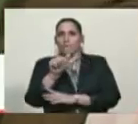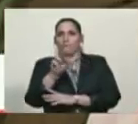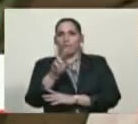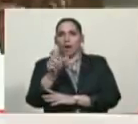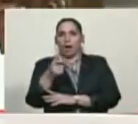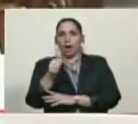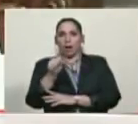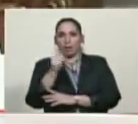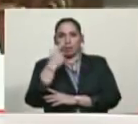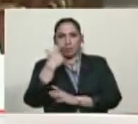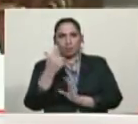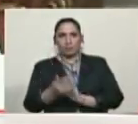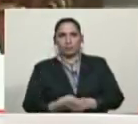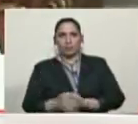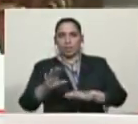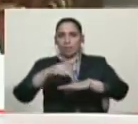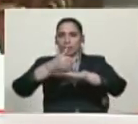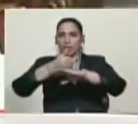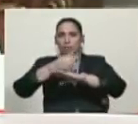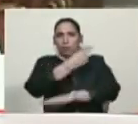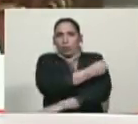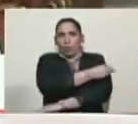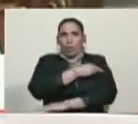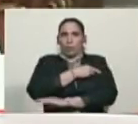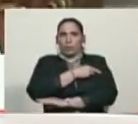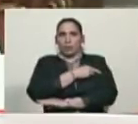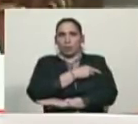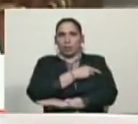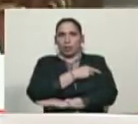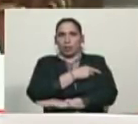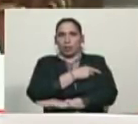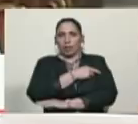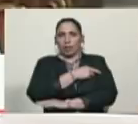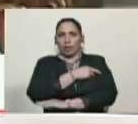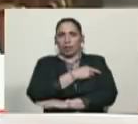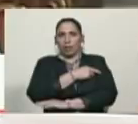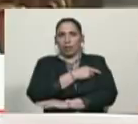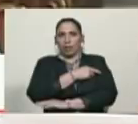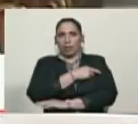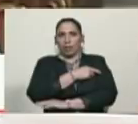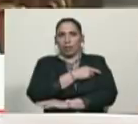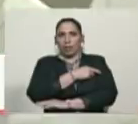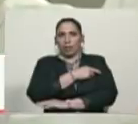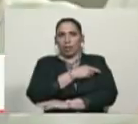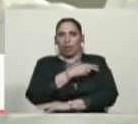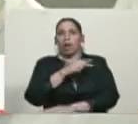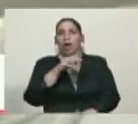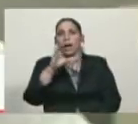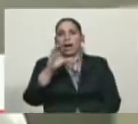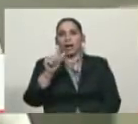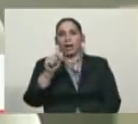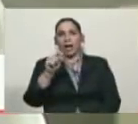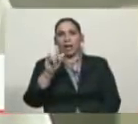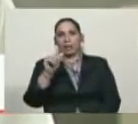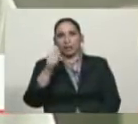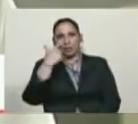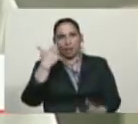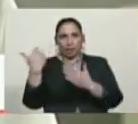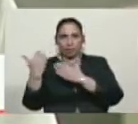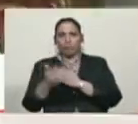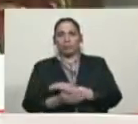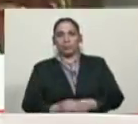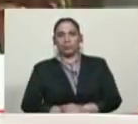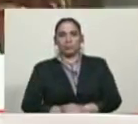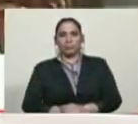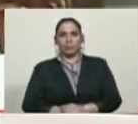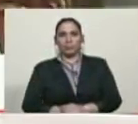el doctor jairo silva director del hospital doctor ricardo baquero con el periférico de catia la